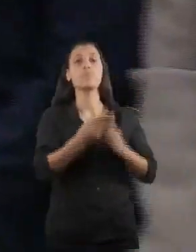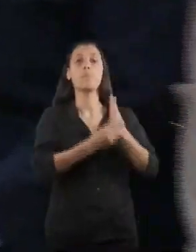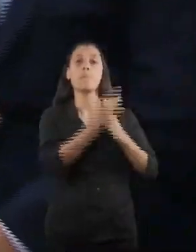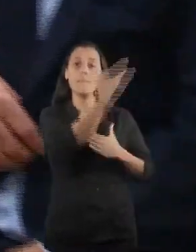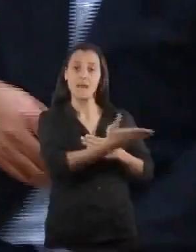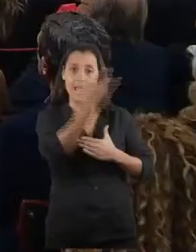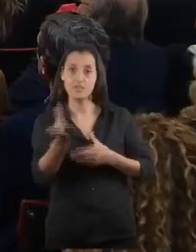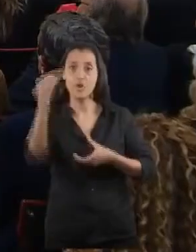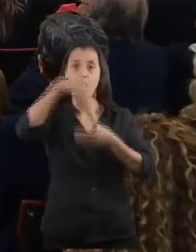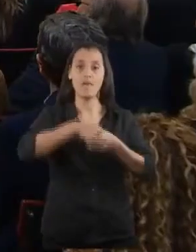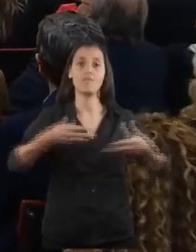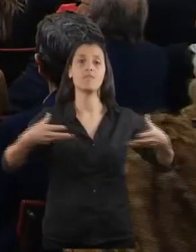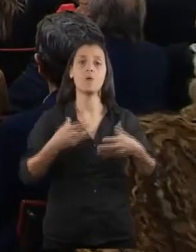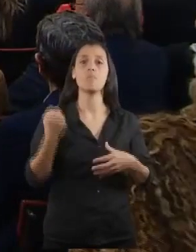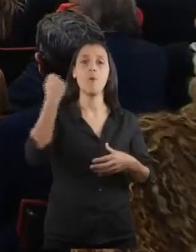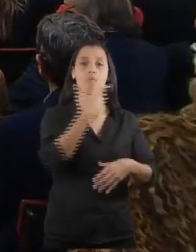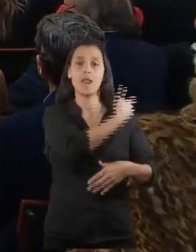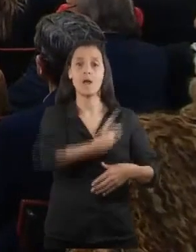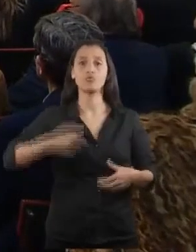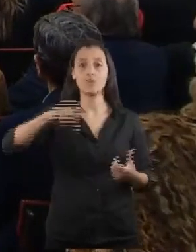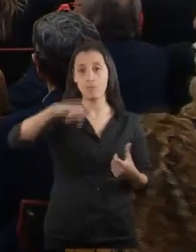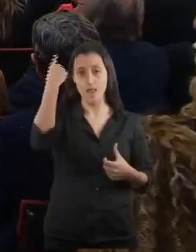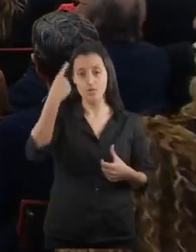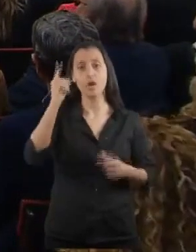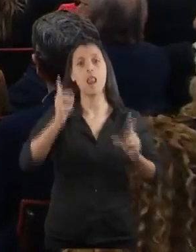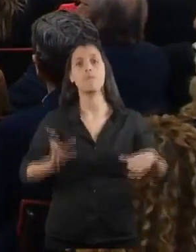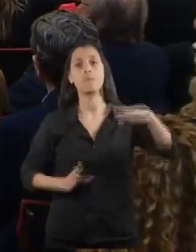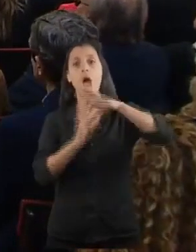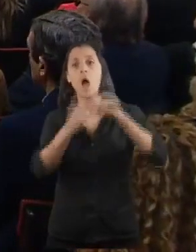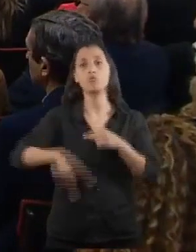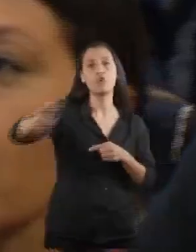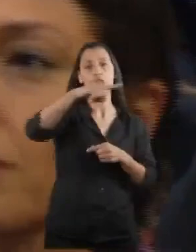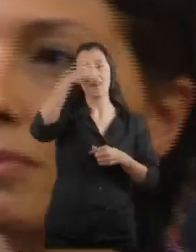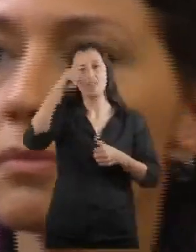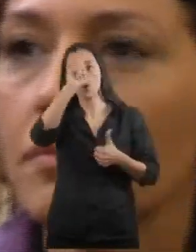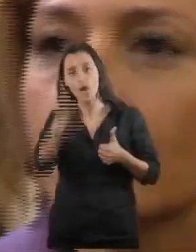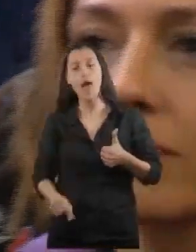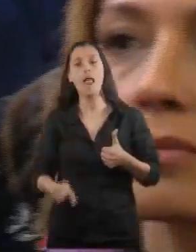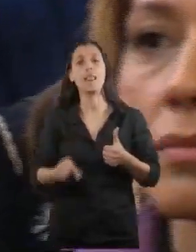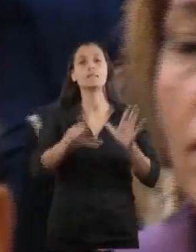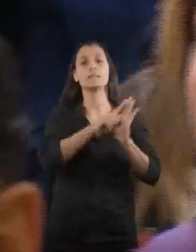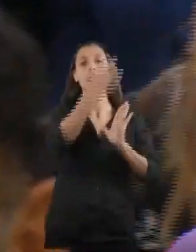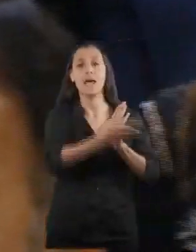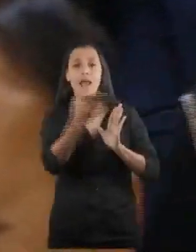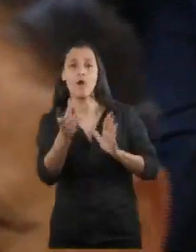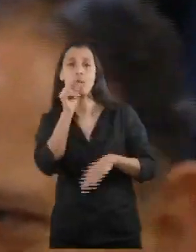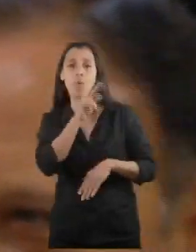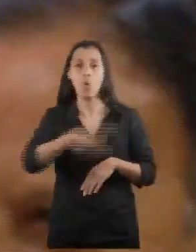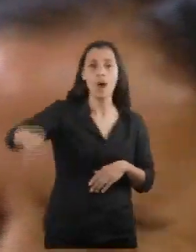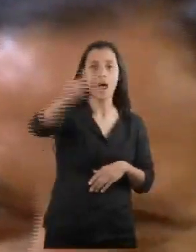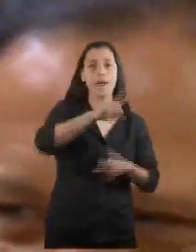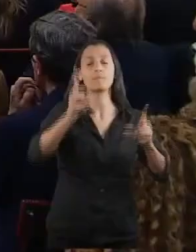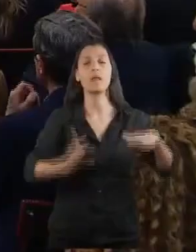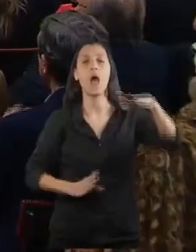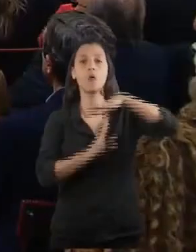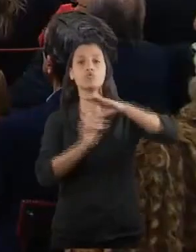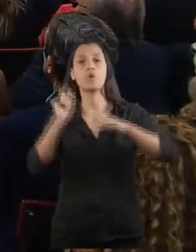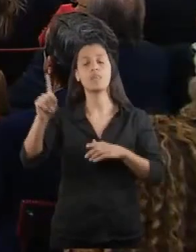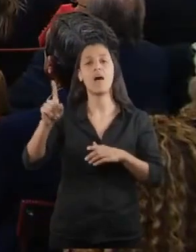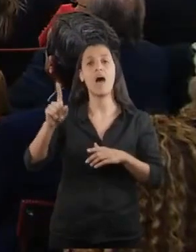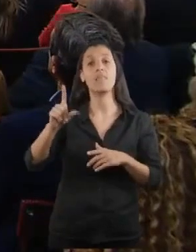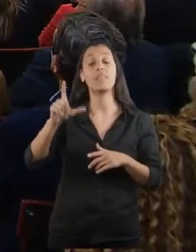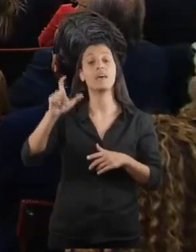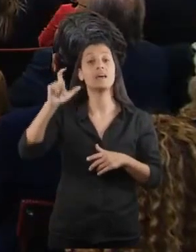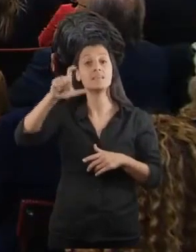y ministras del poder ejecutivo nacional autoridades nacionales legisladoras legisladores autoridades de la